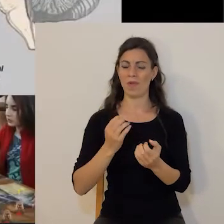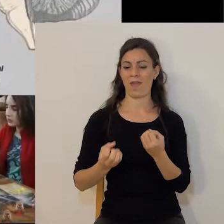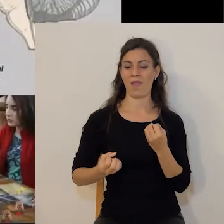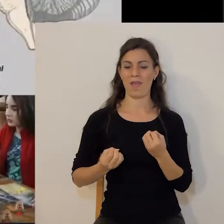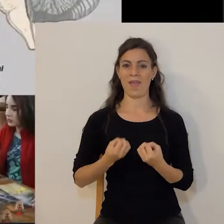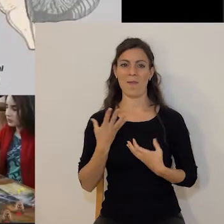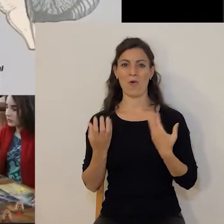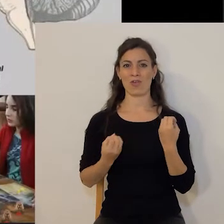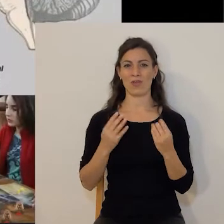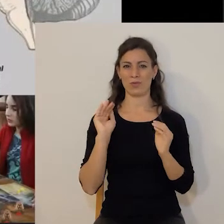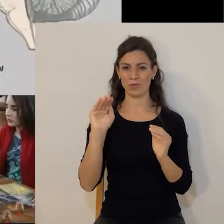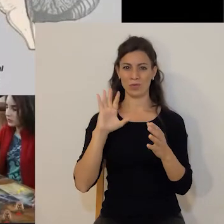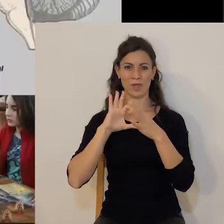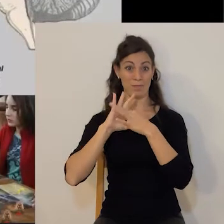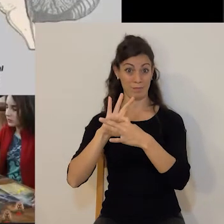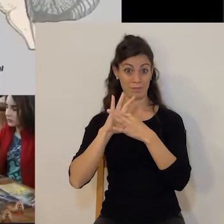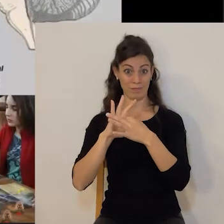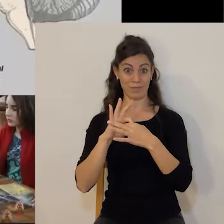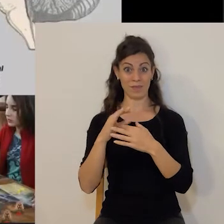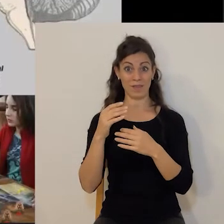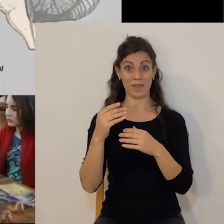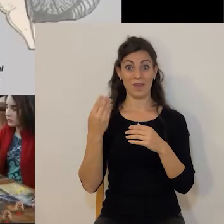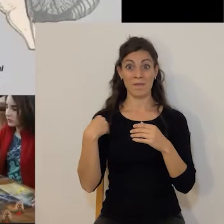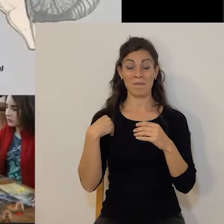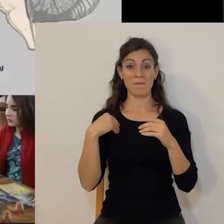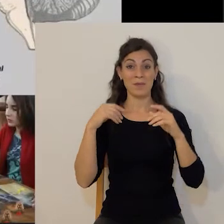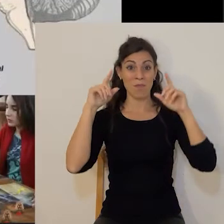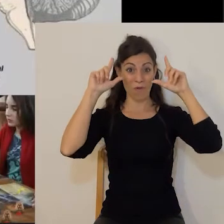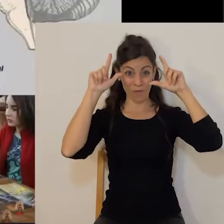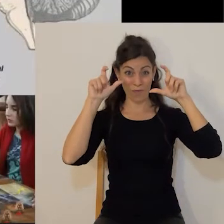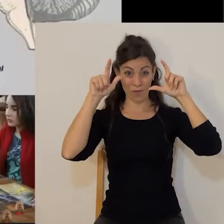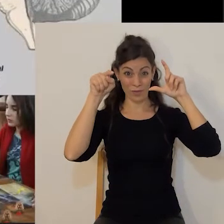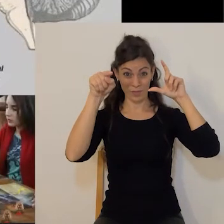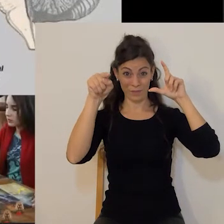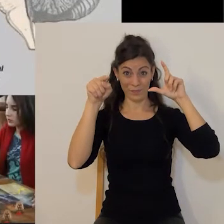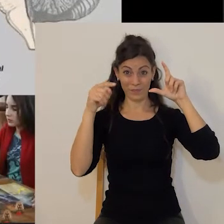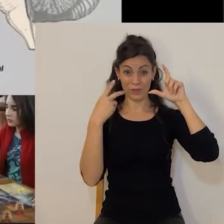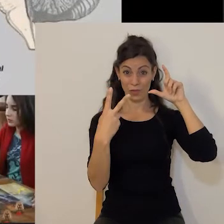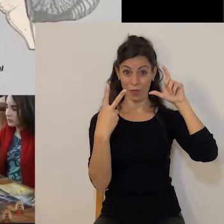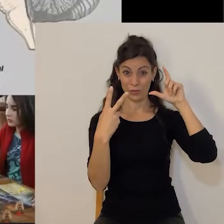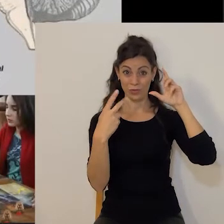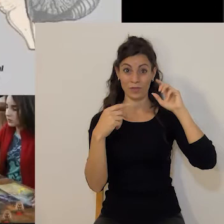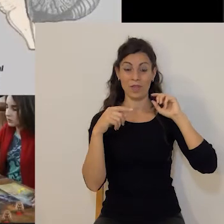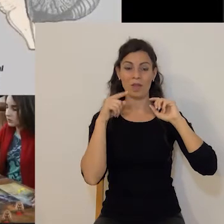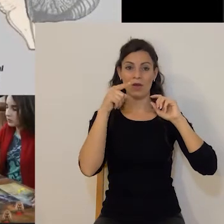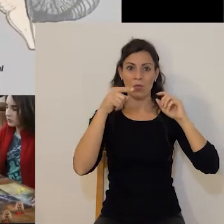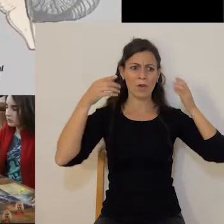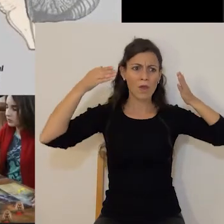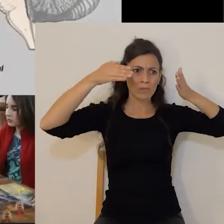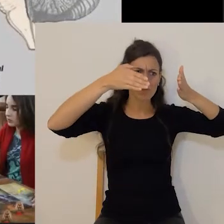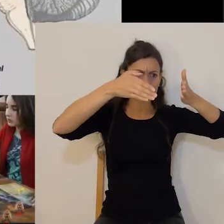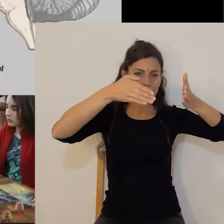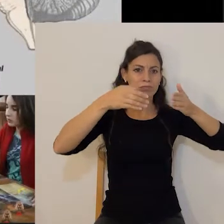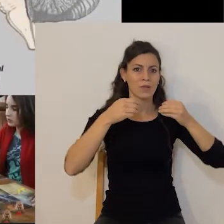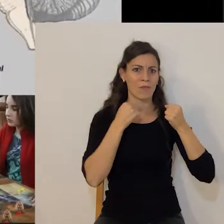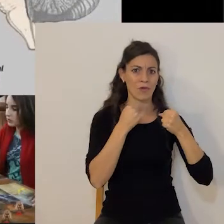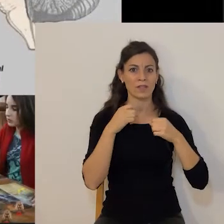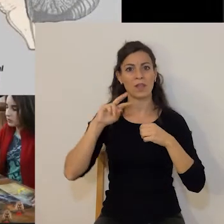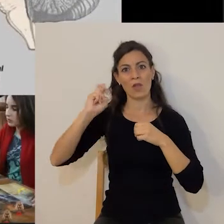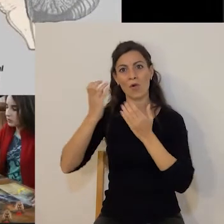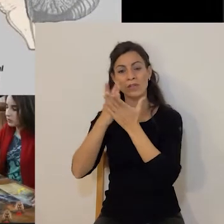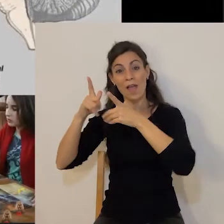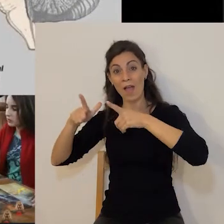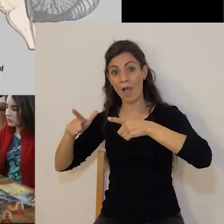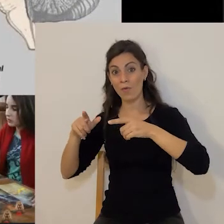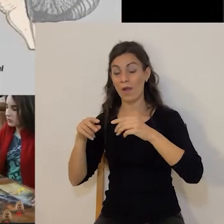¿no? Entonces, fijaros en esta. Aquí hay dos fotos, en una están muy concentrados, en otra están en el aula,